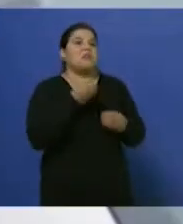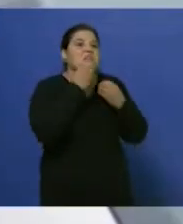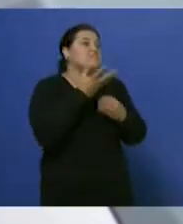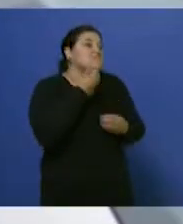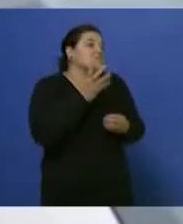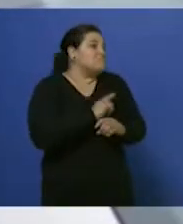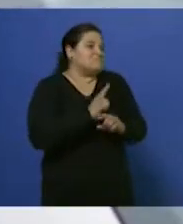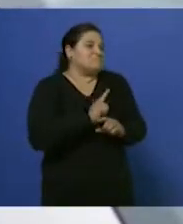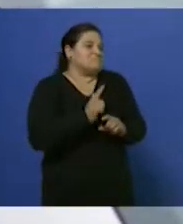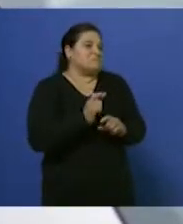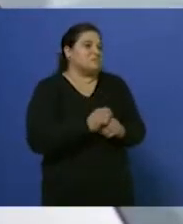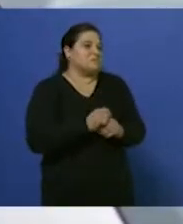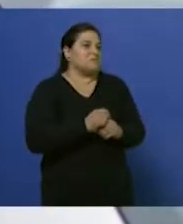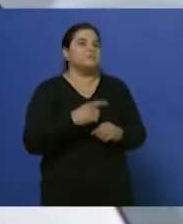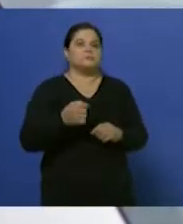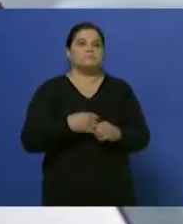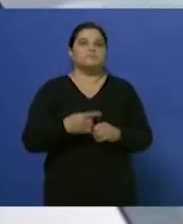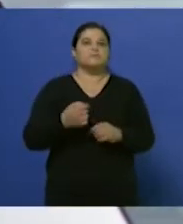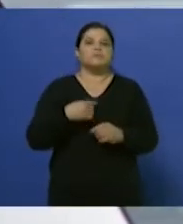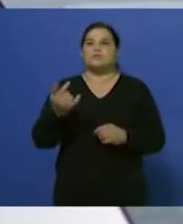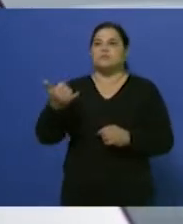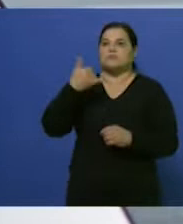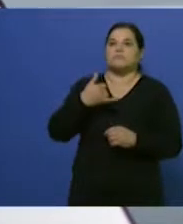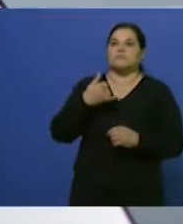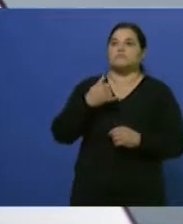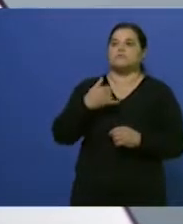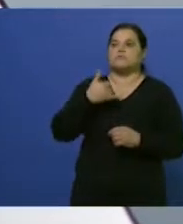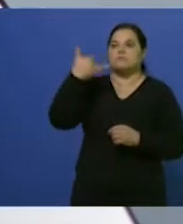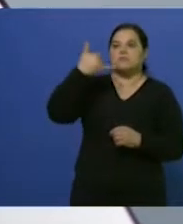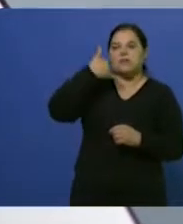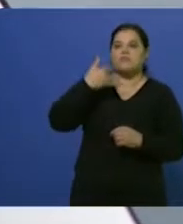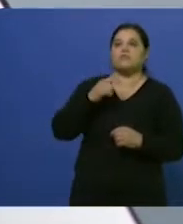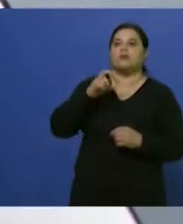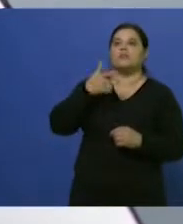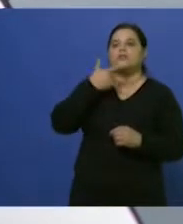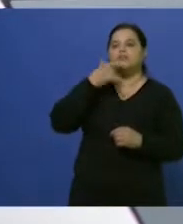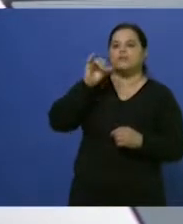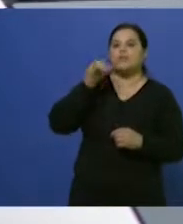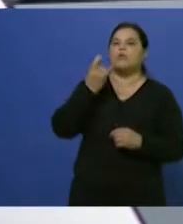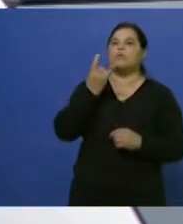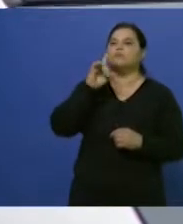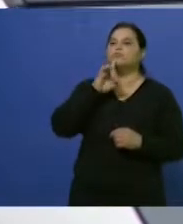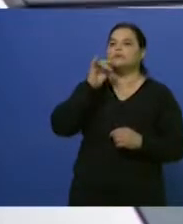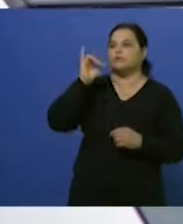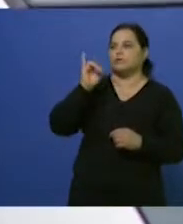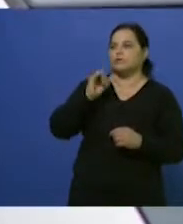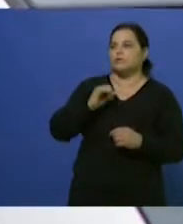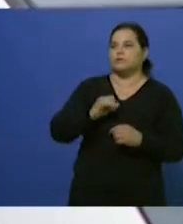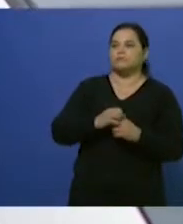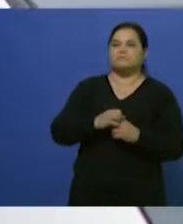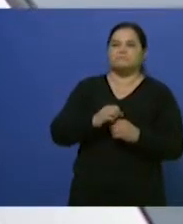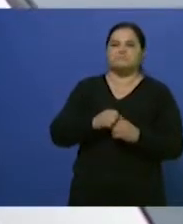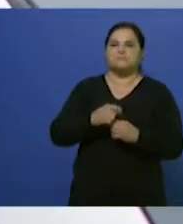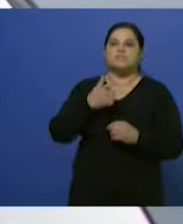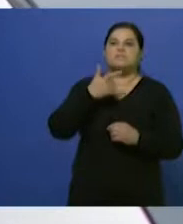está Souto al teléfono. Sí. Lo ves, Héctor, el teléfono personal de Carlos Anini. Esto lo vamos a